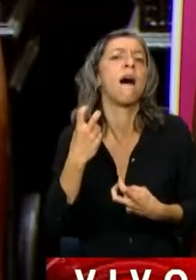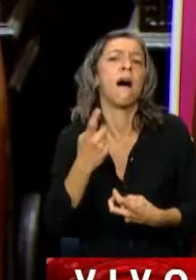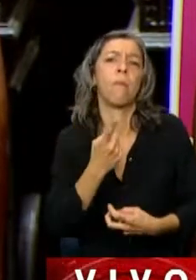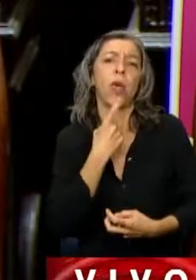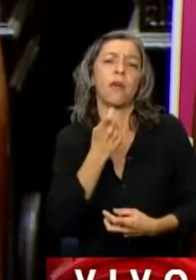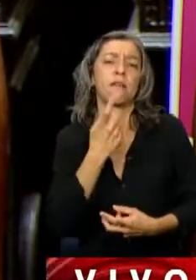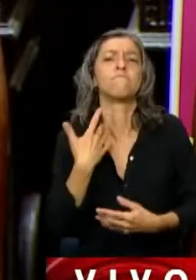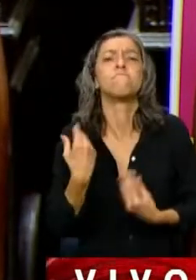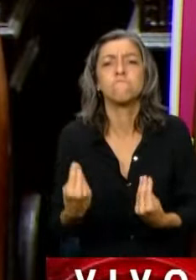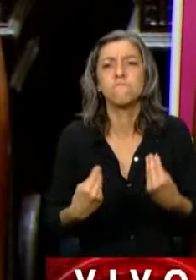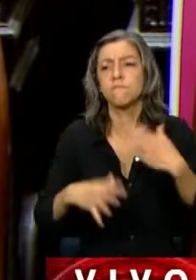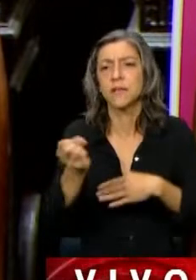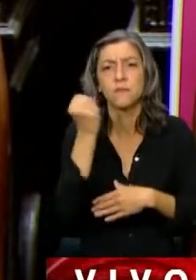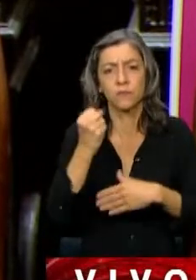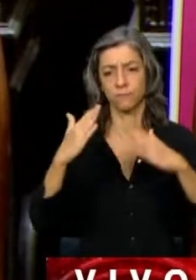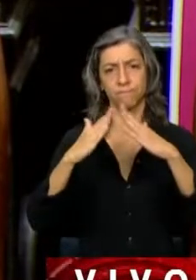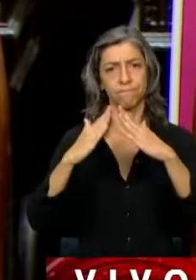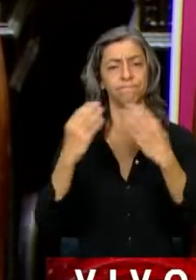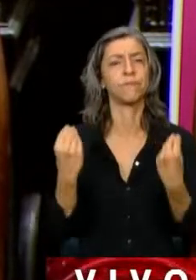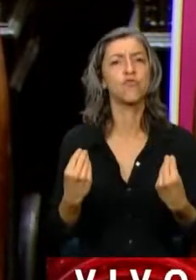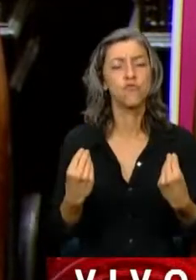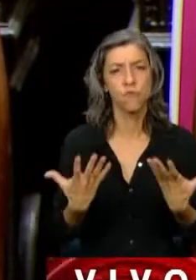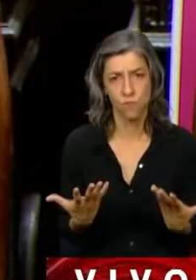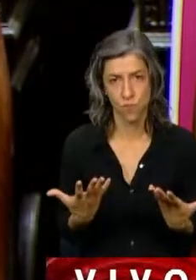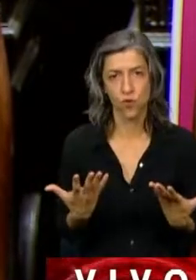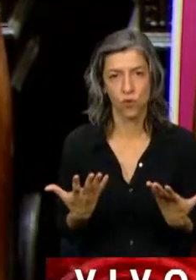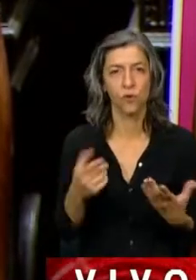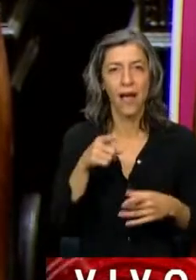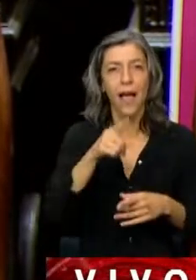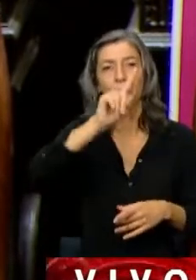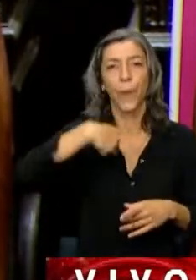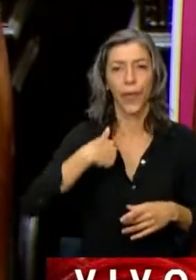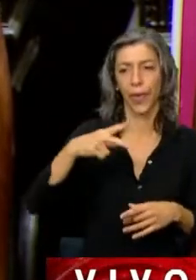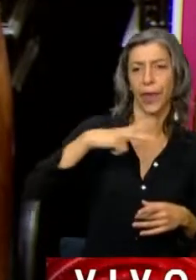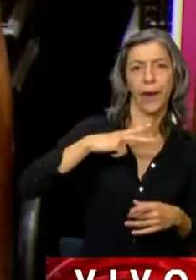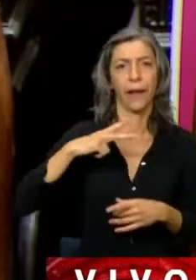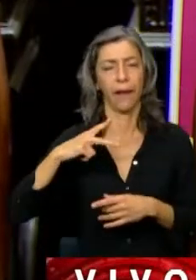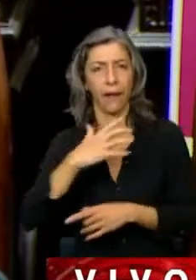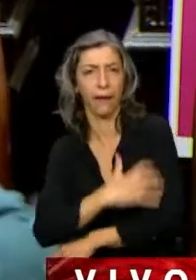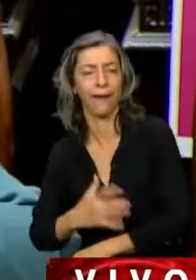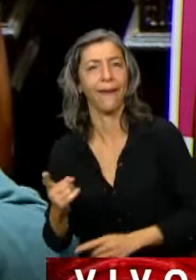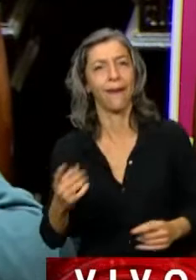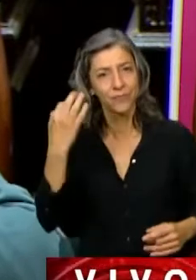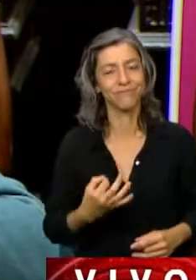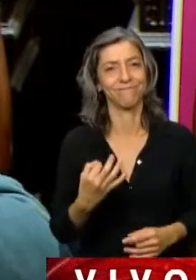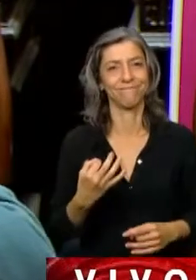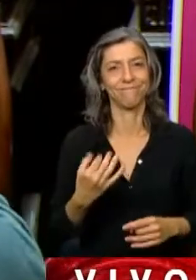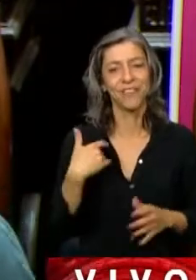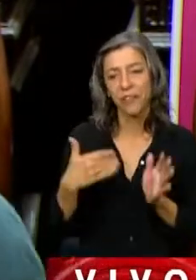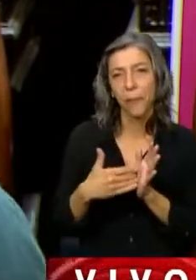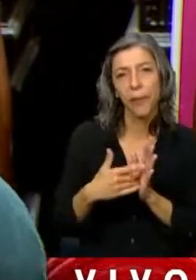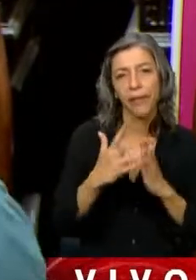propiedad, la riqueza, la causa estructural de la desigualdad y de la pobreza. Más a veces